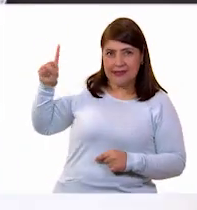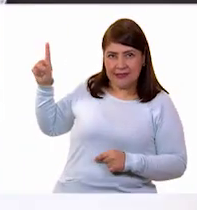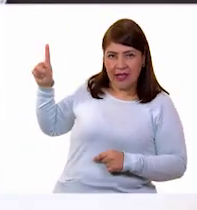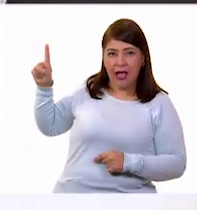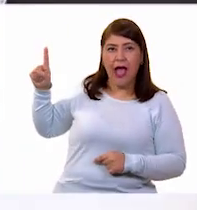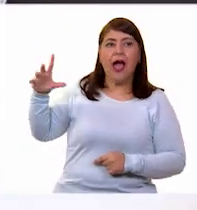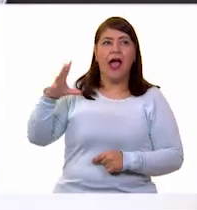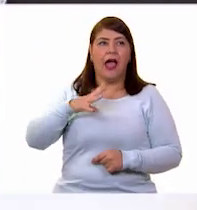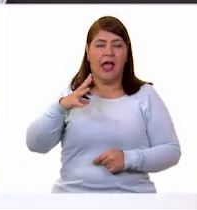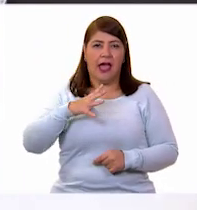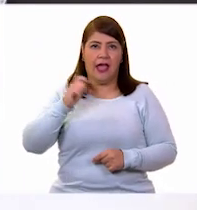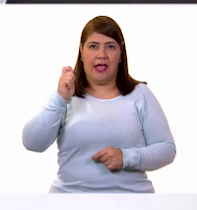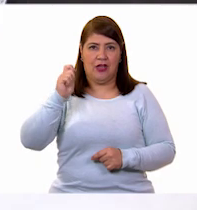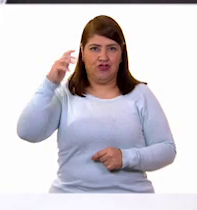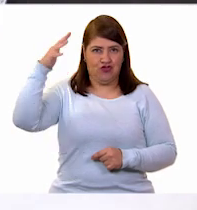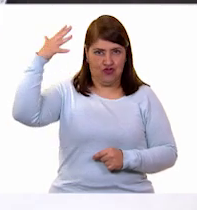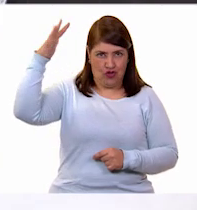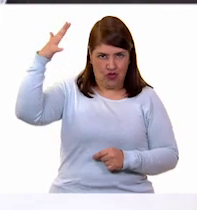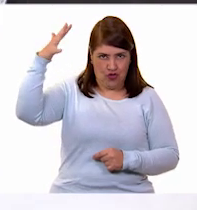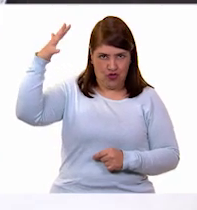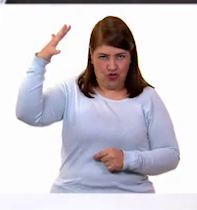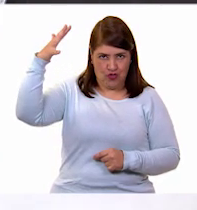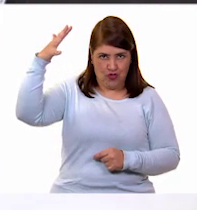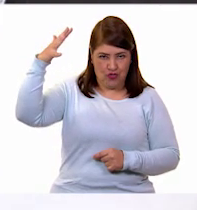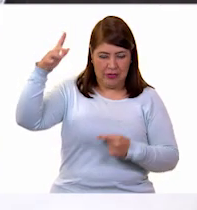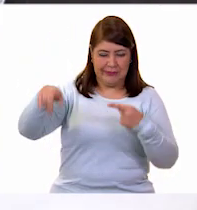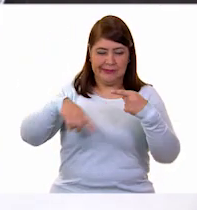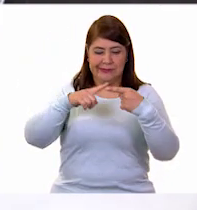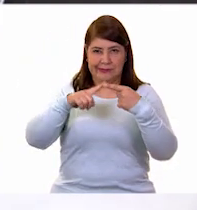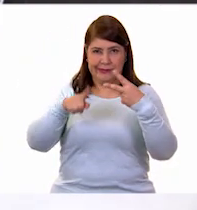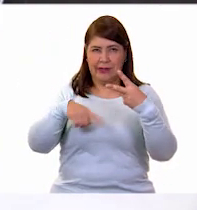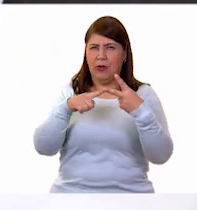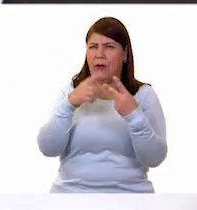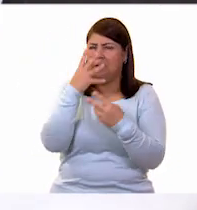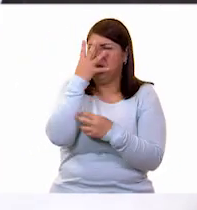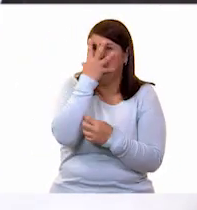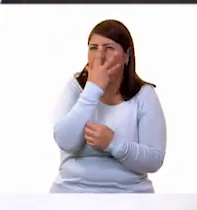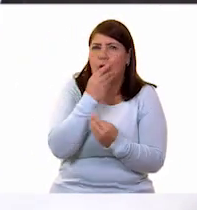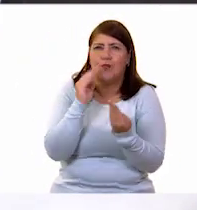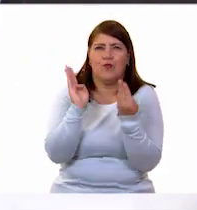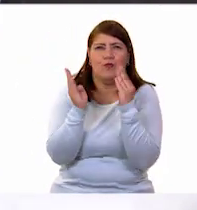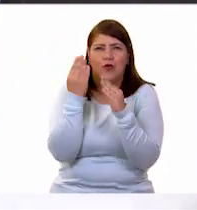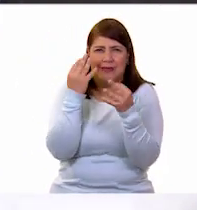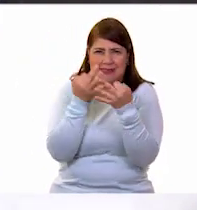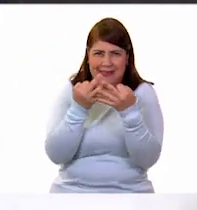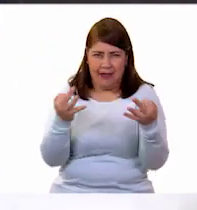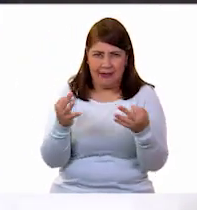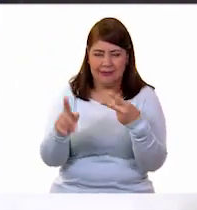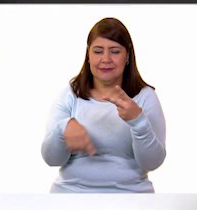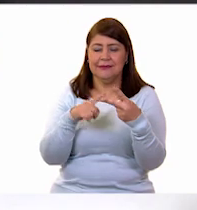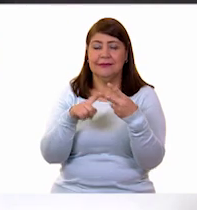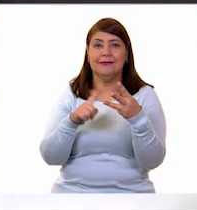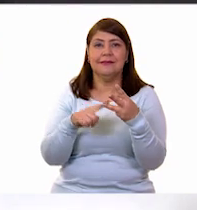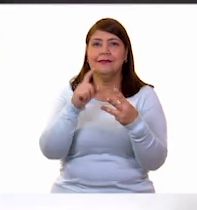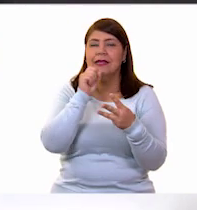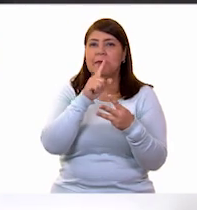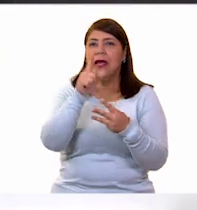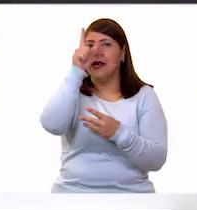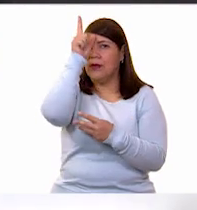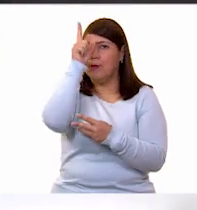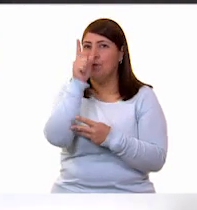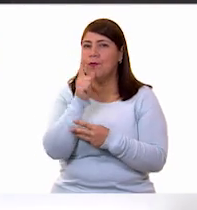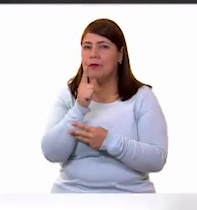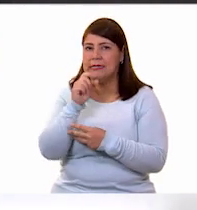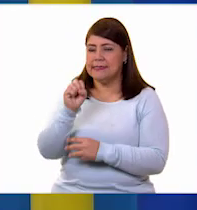a nuestra estrella llamada Sol, a nuestro hermoso planeta Tierra y al satélite natural,